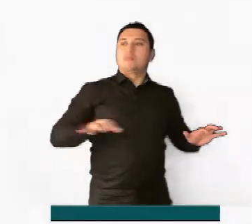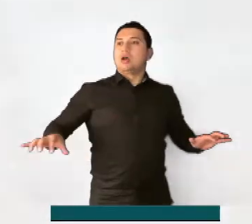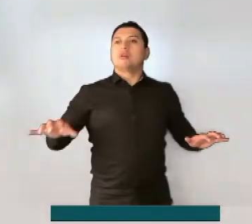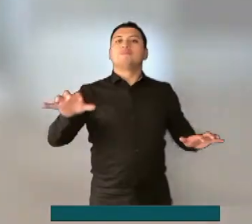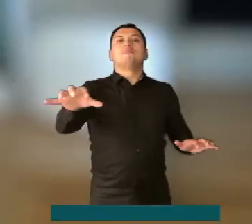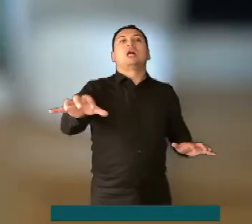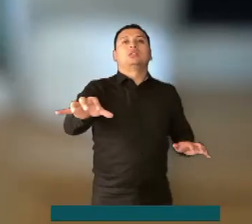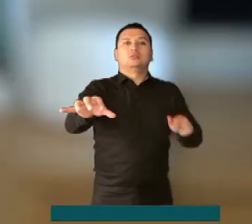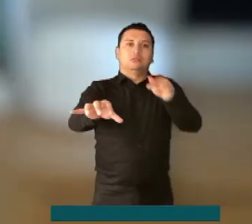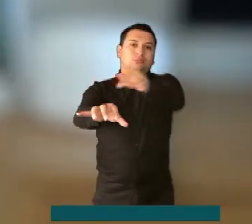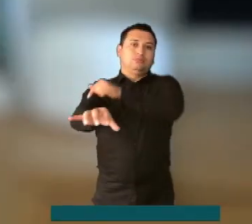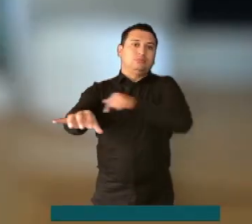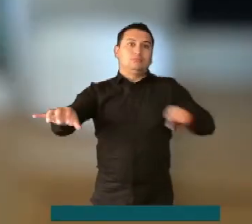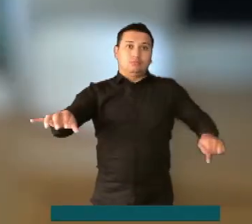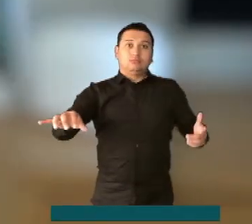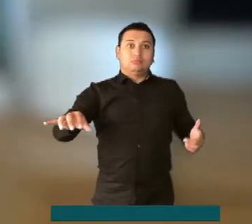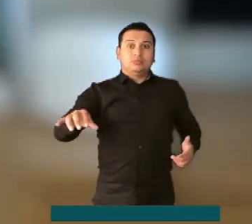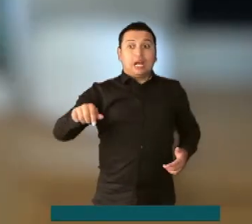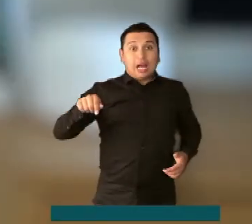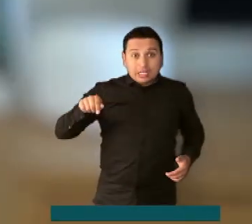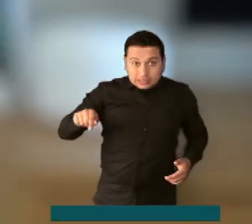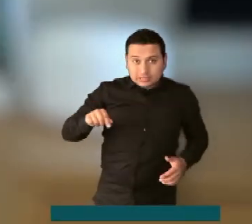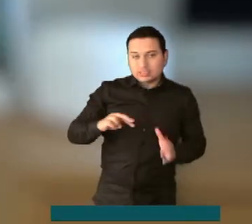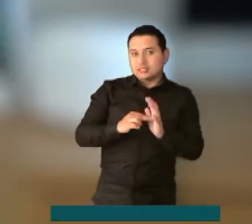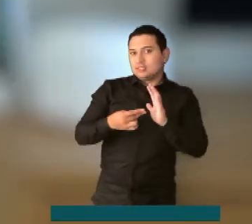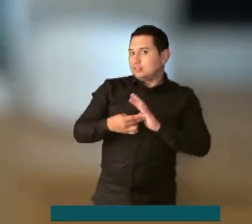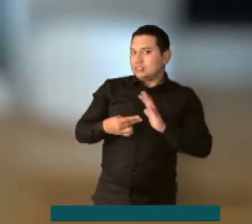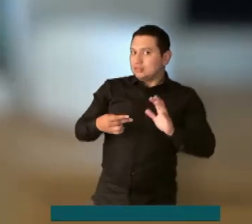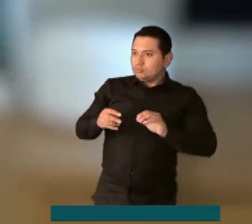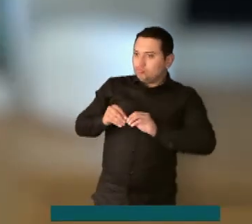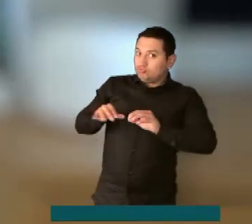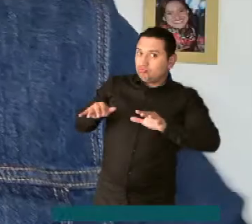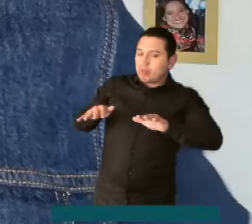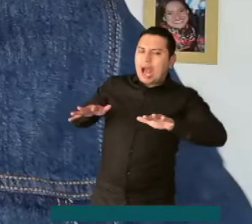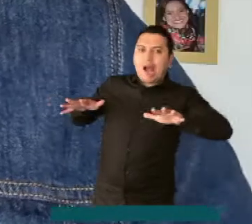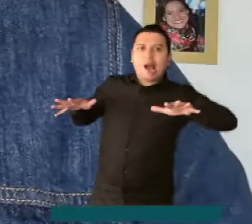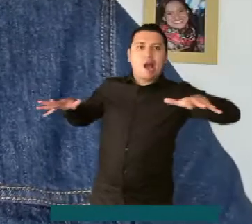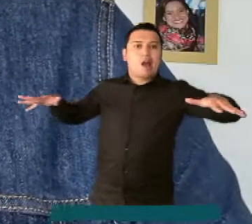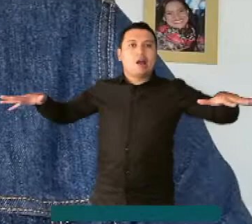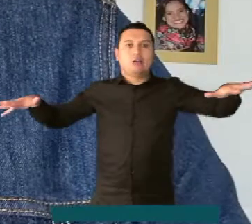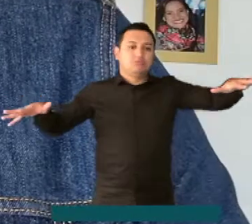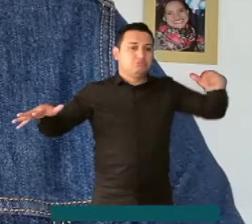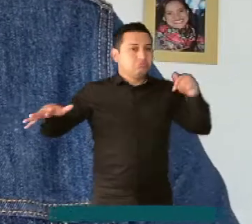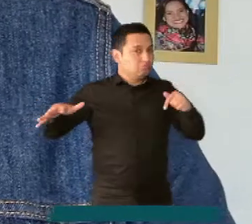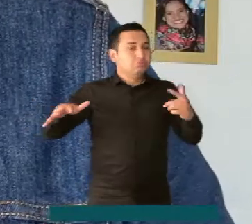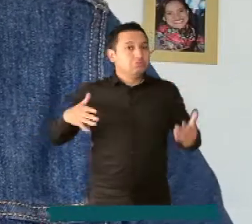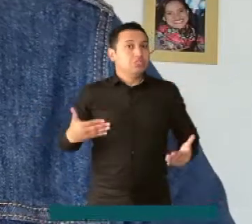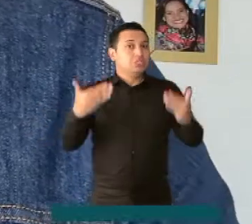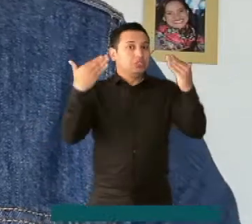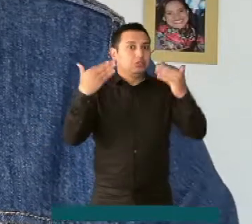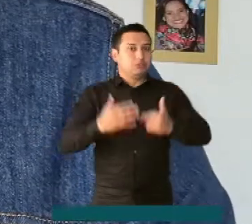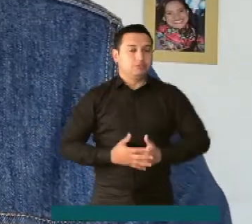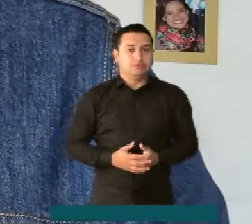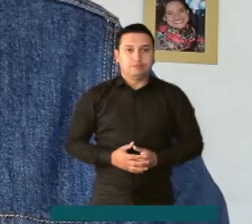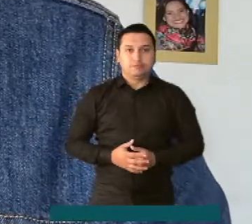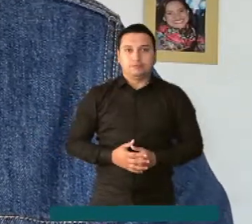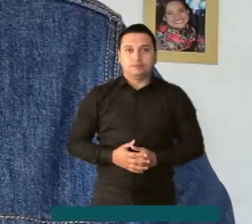tercero, y con ellos la red, la misma red, se extiende. La experiencia es fluida y